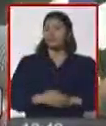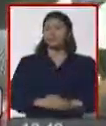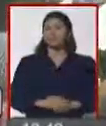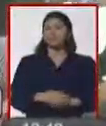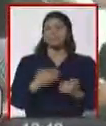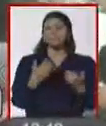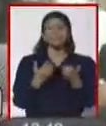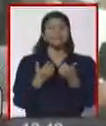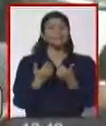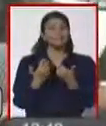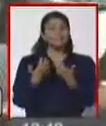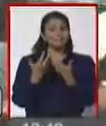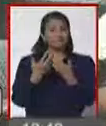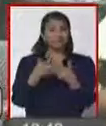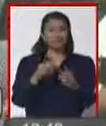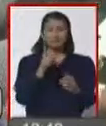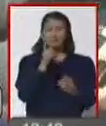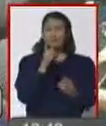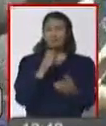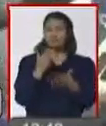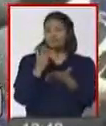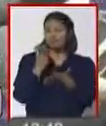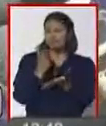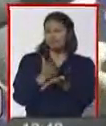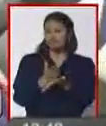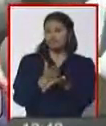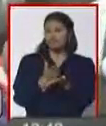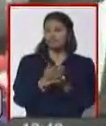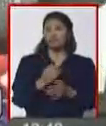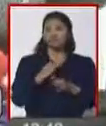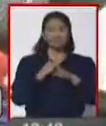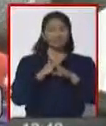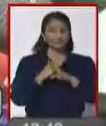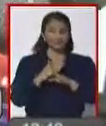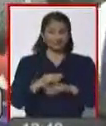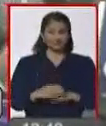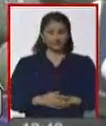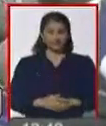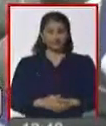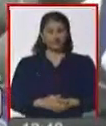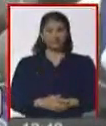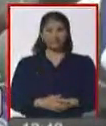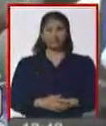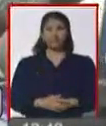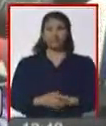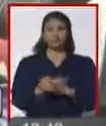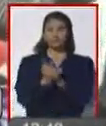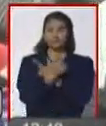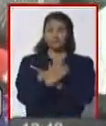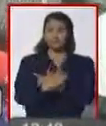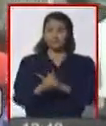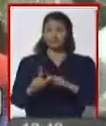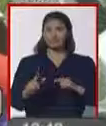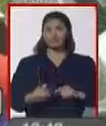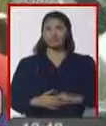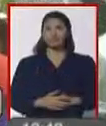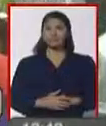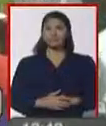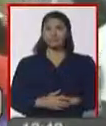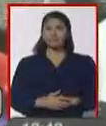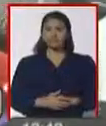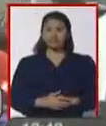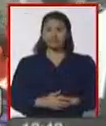departamento legal dos delitos digamos hay una obstrucción obstrucción a la libertad de